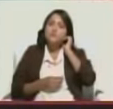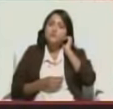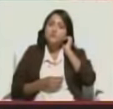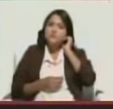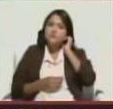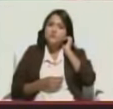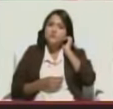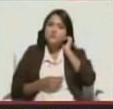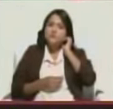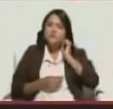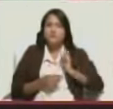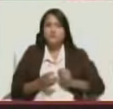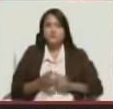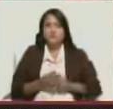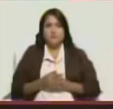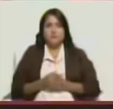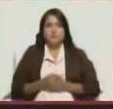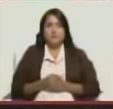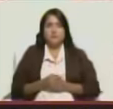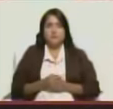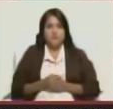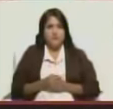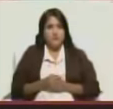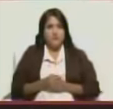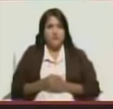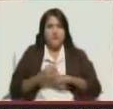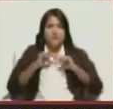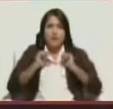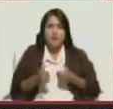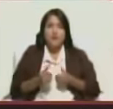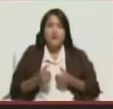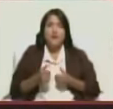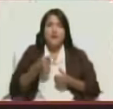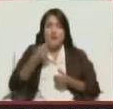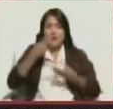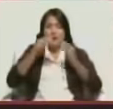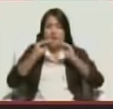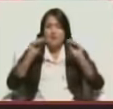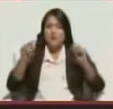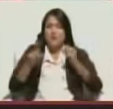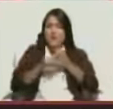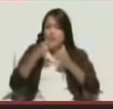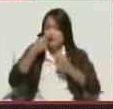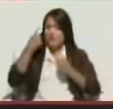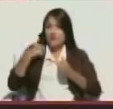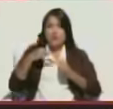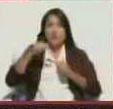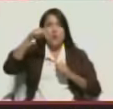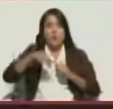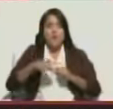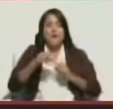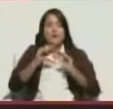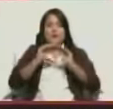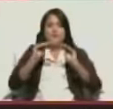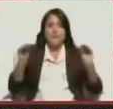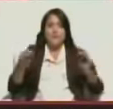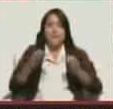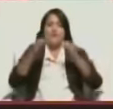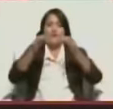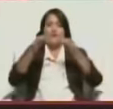ya anunciamos en el día de ayer hoy vamos a hacer el pronunciamiento